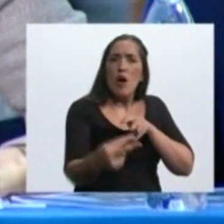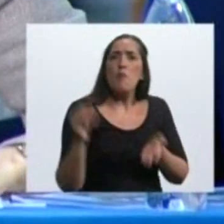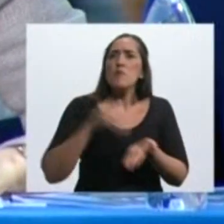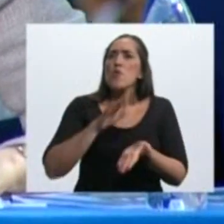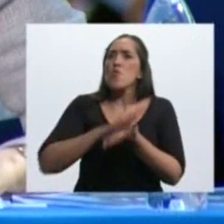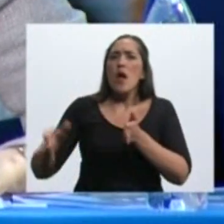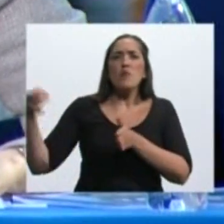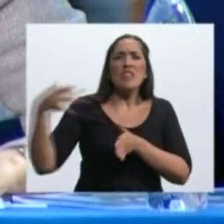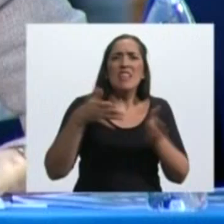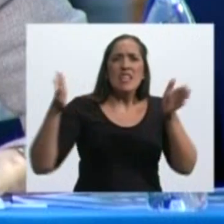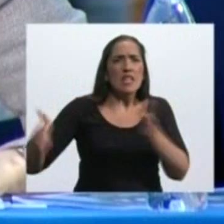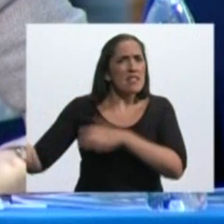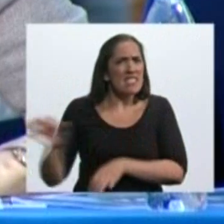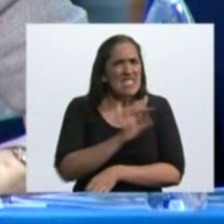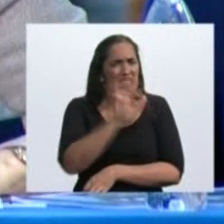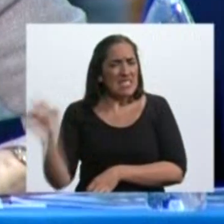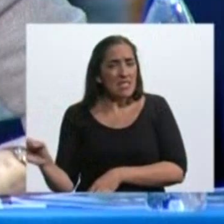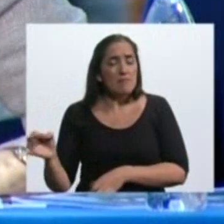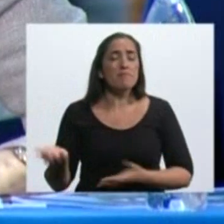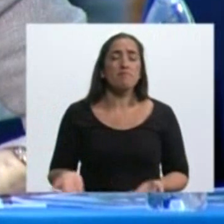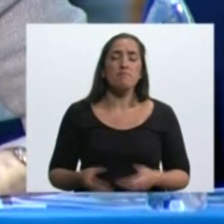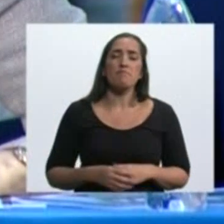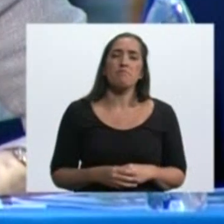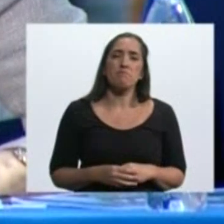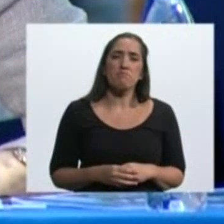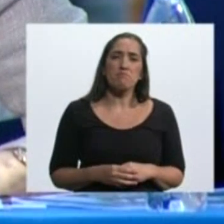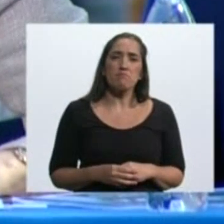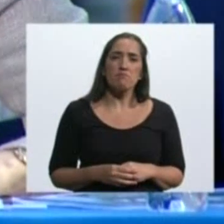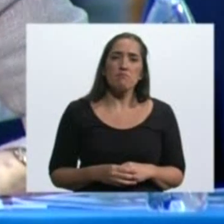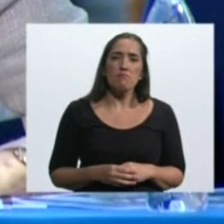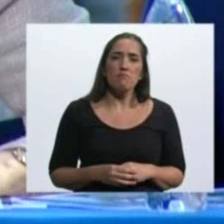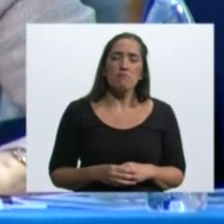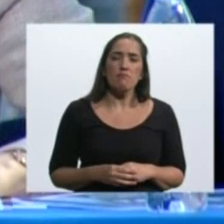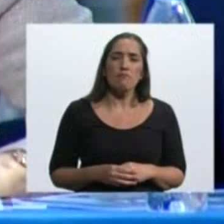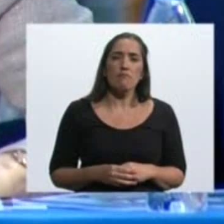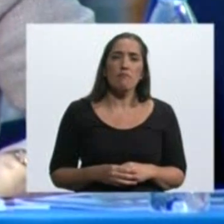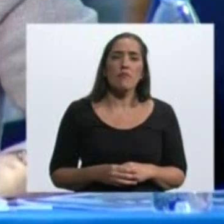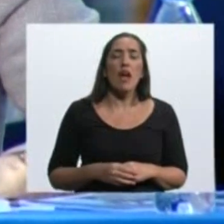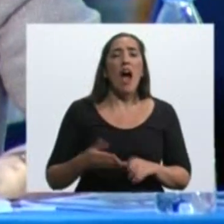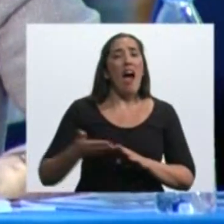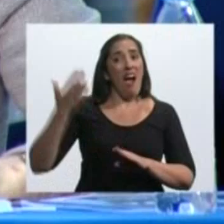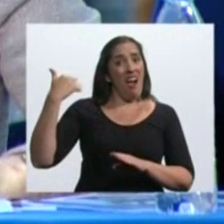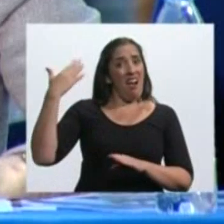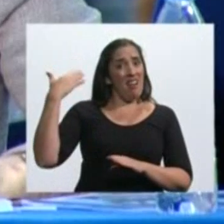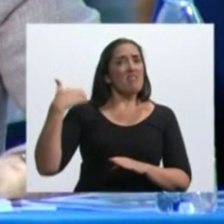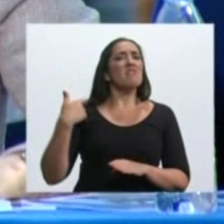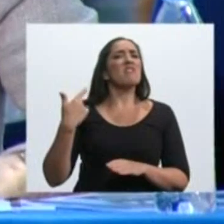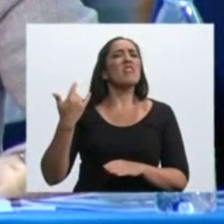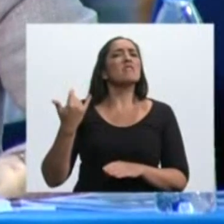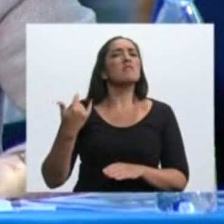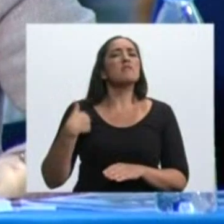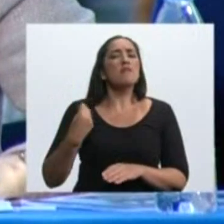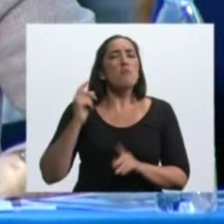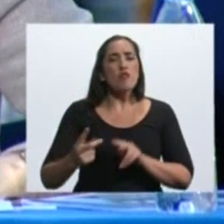República Argentina. Con una diferencia. Lo que teníamos antes lo